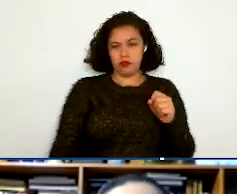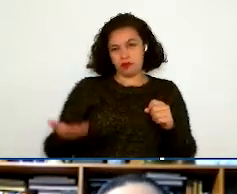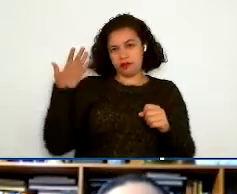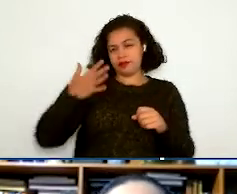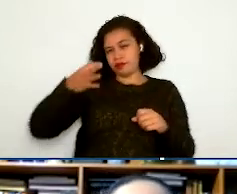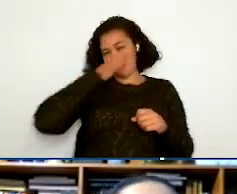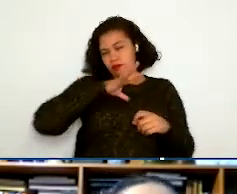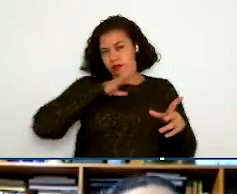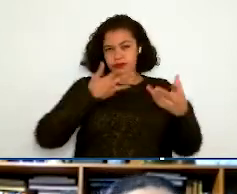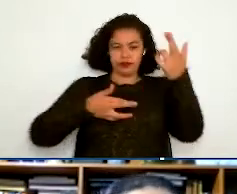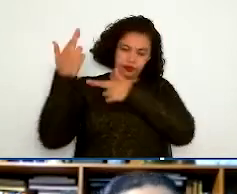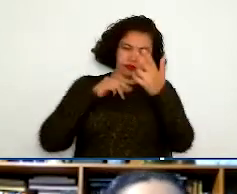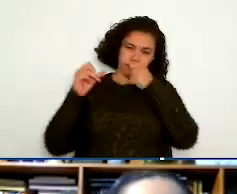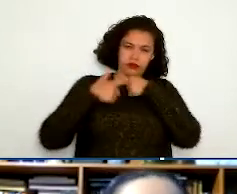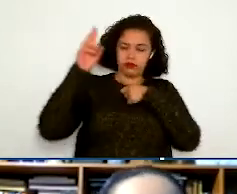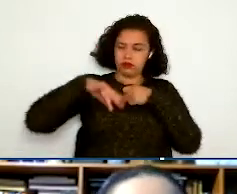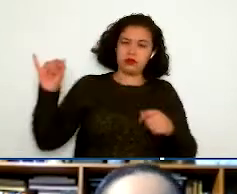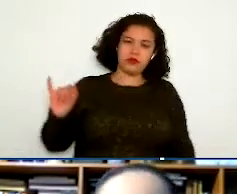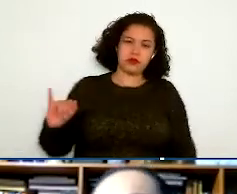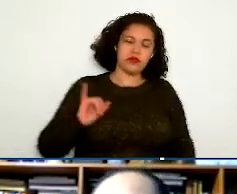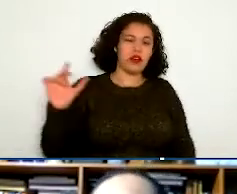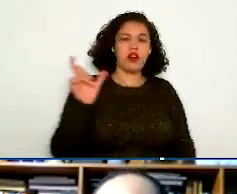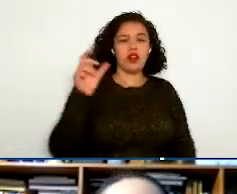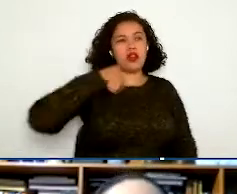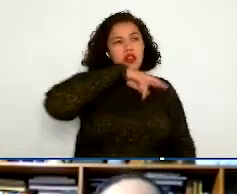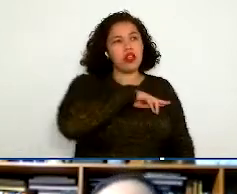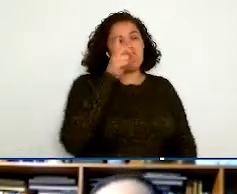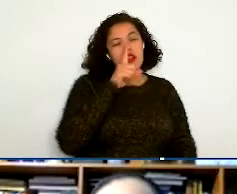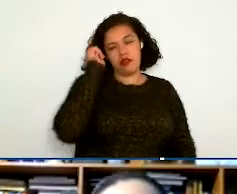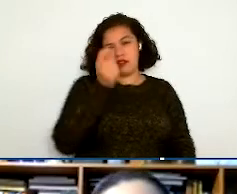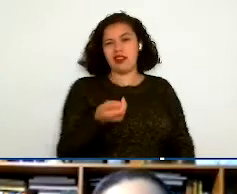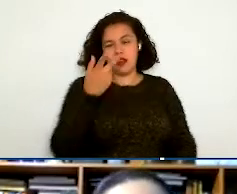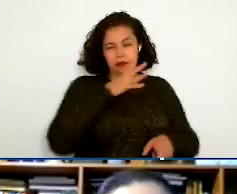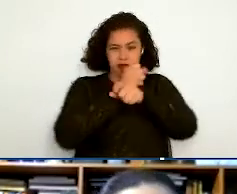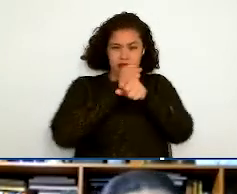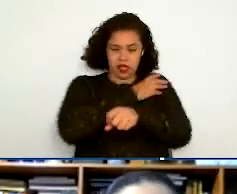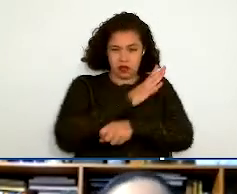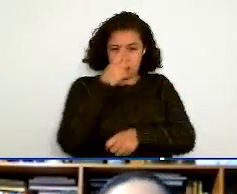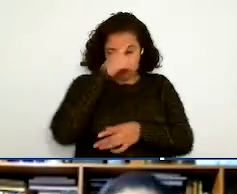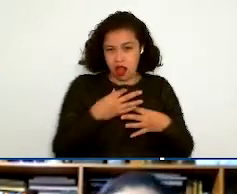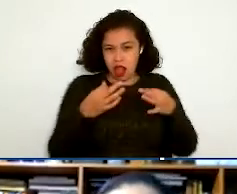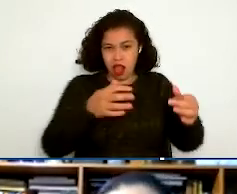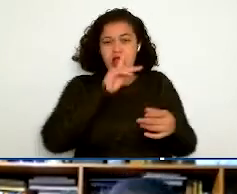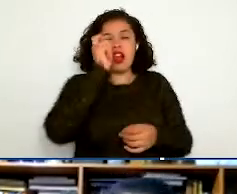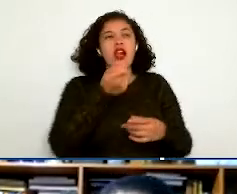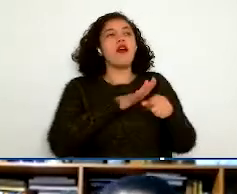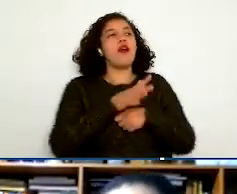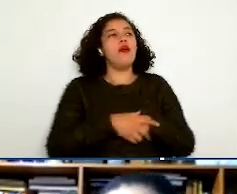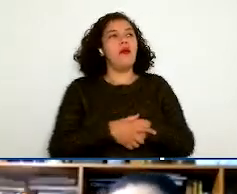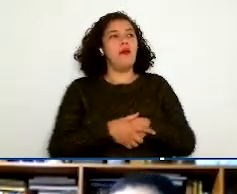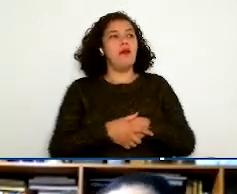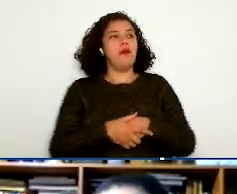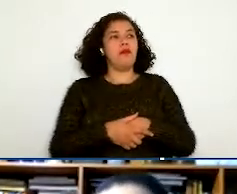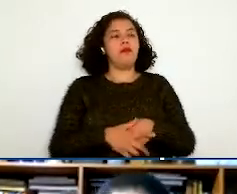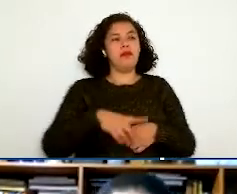nos remite a algo muy interesante cuando hablamos de qué es una buena práctica de calidad. Con base en